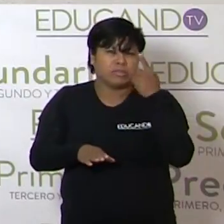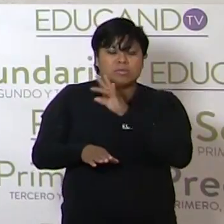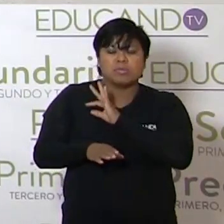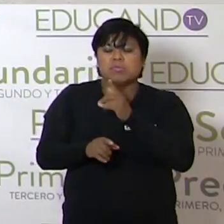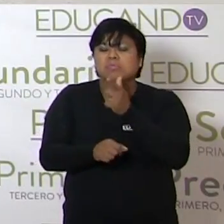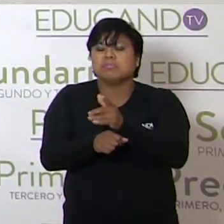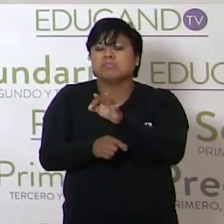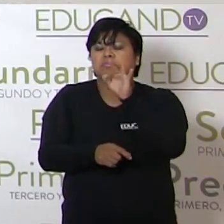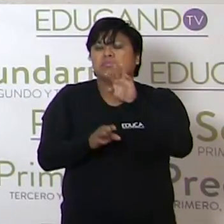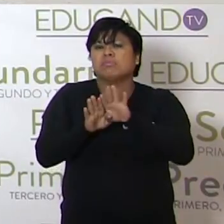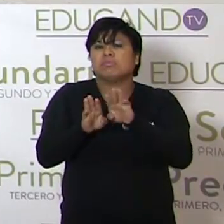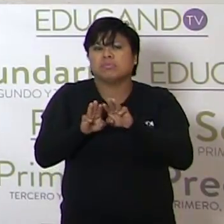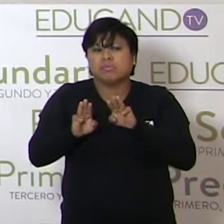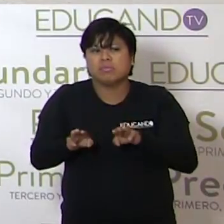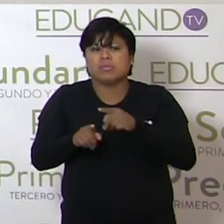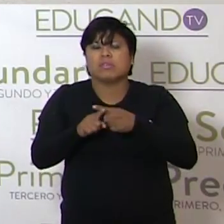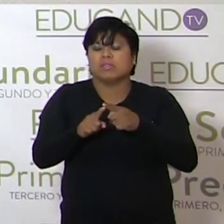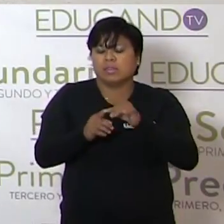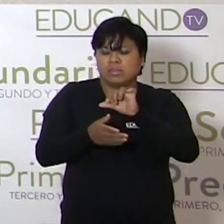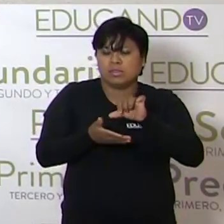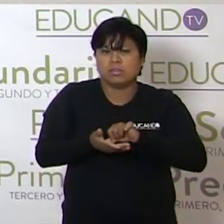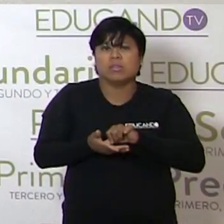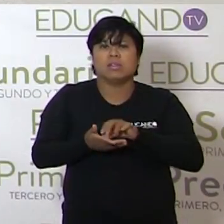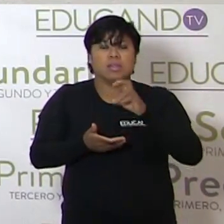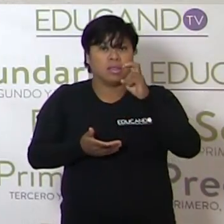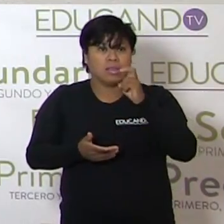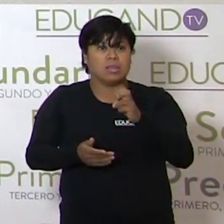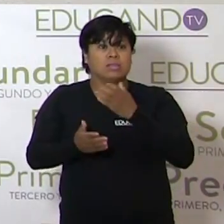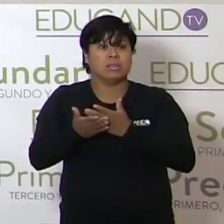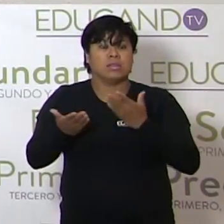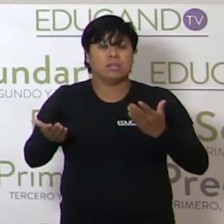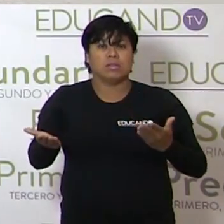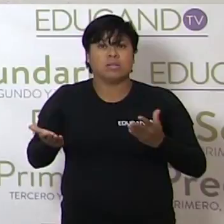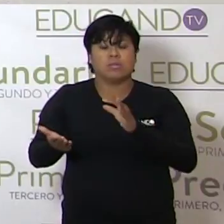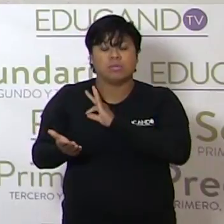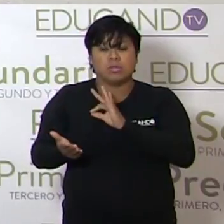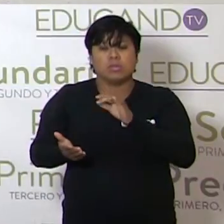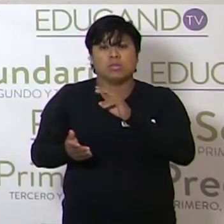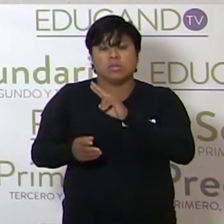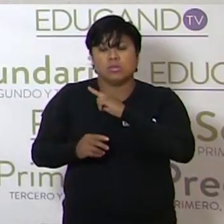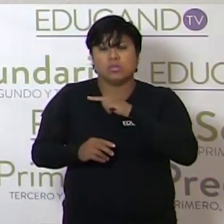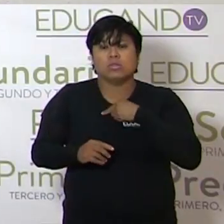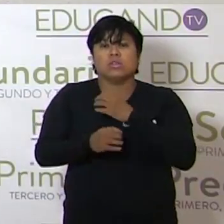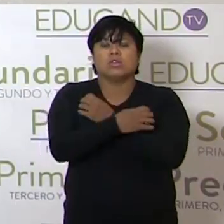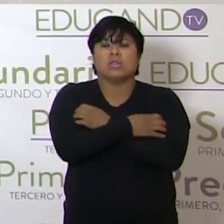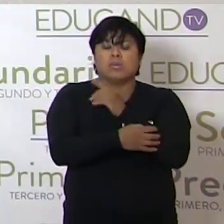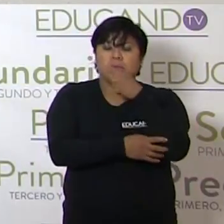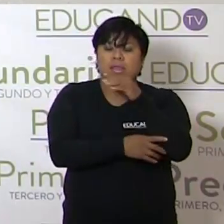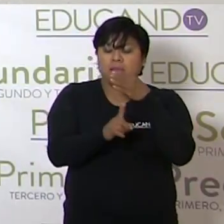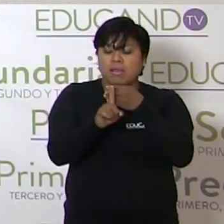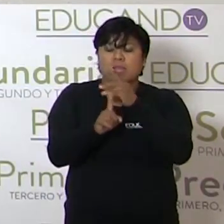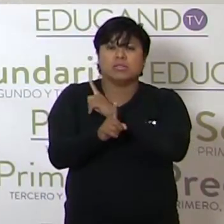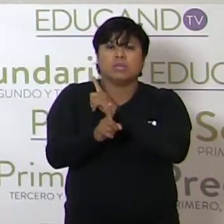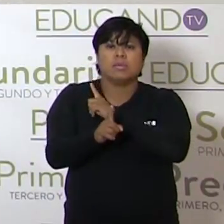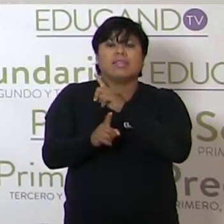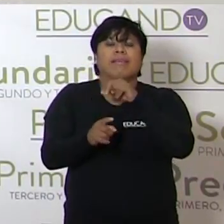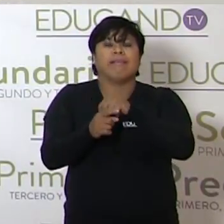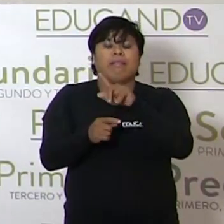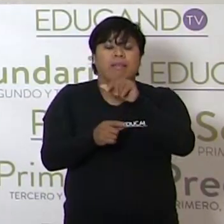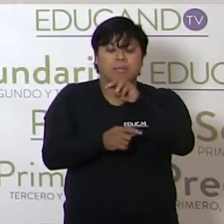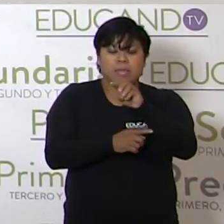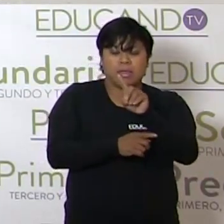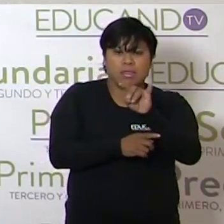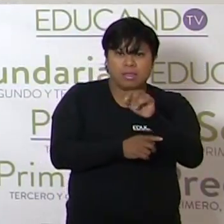encontrar las medidas de tendencia central. En este caso estuvimos enfocándonos más a la media, pero también